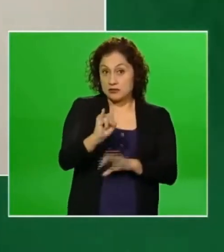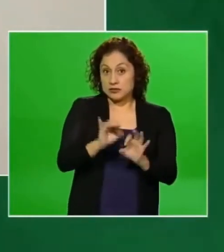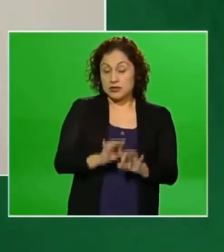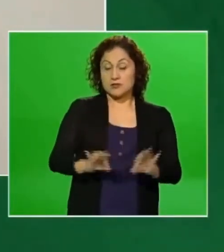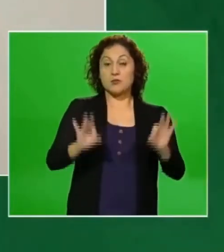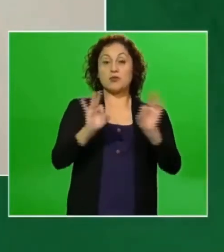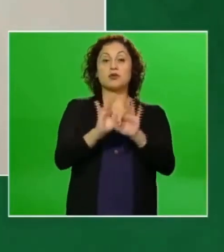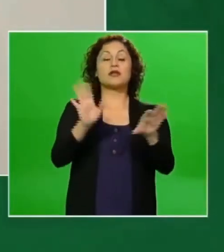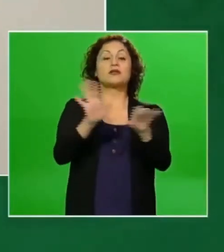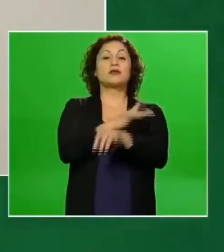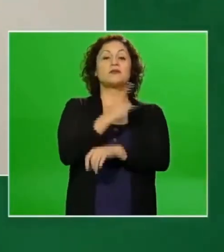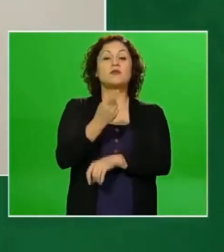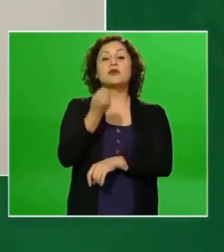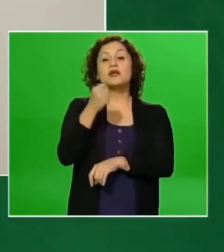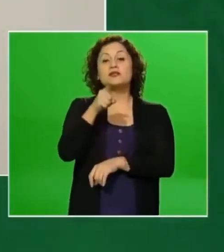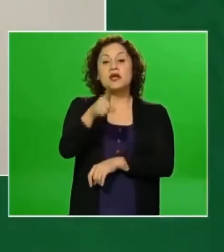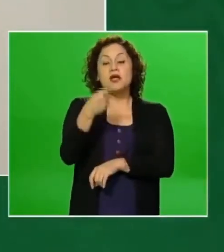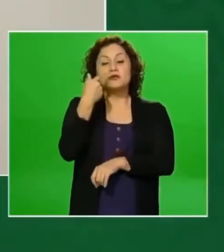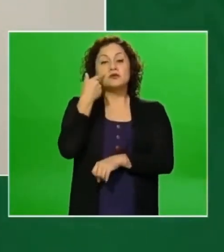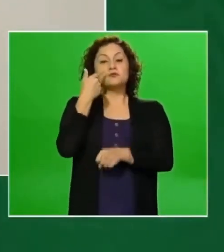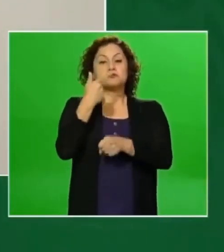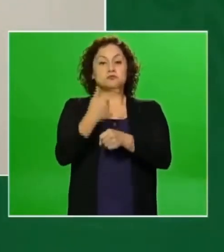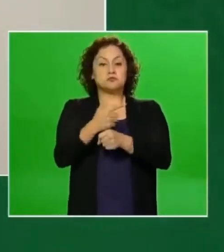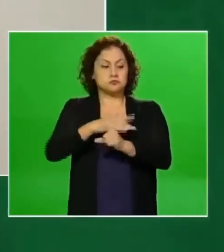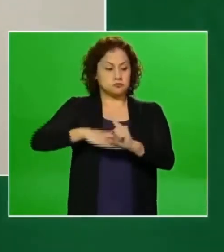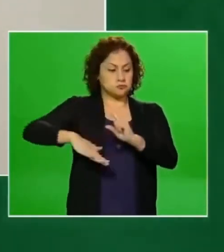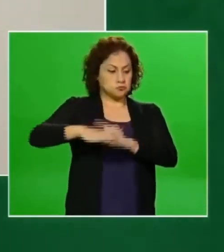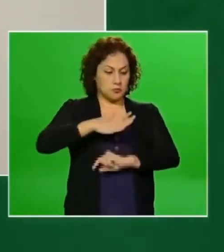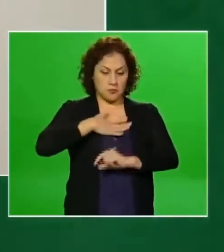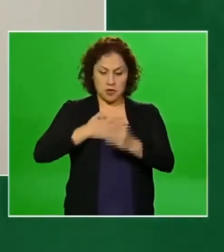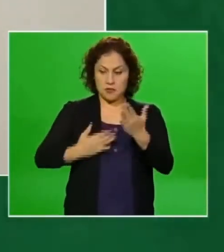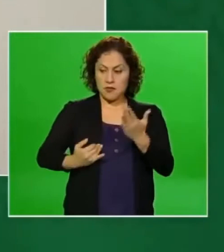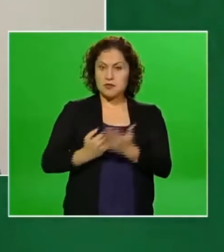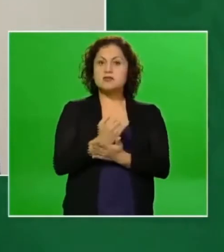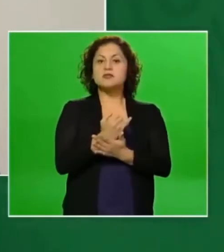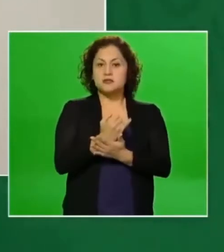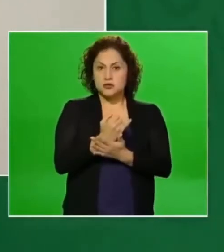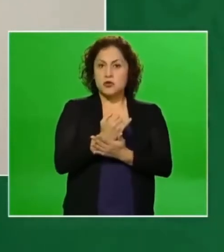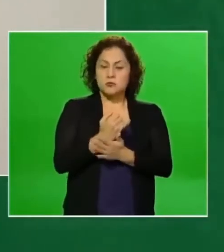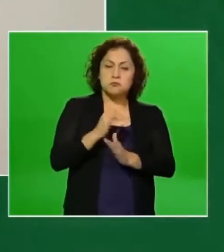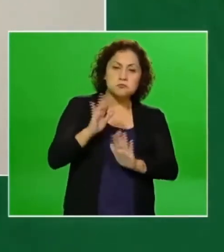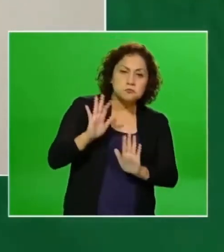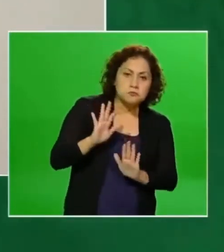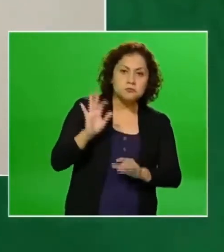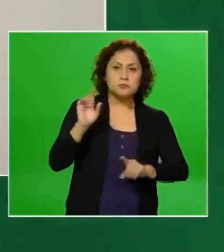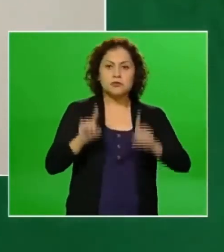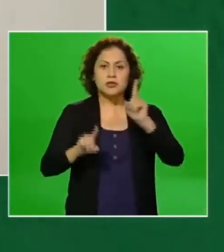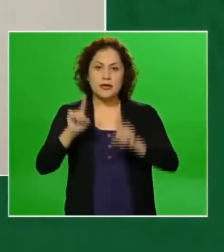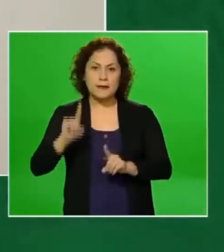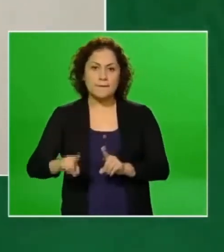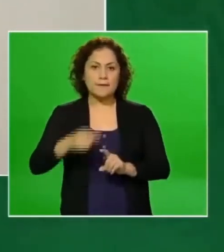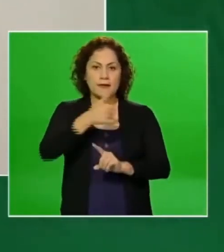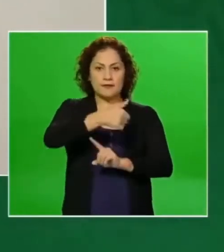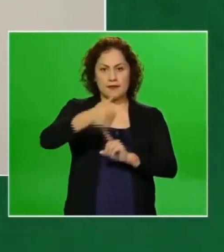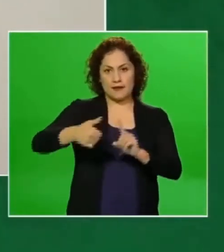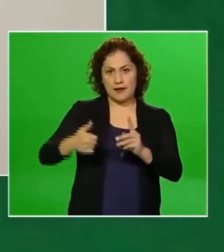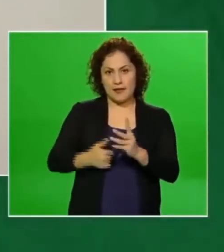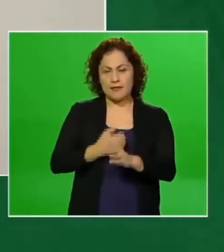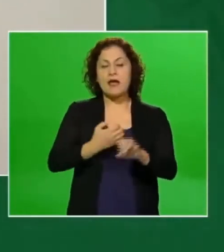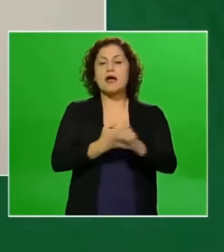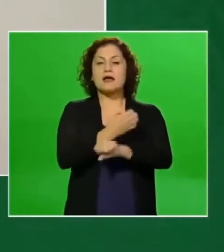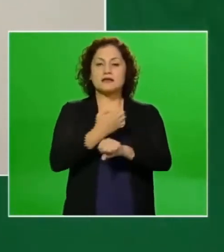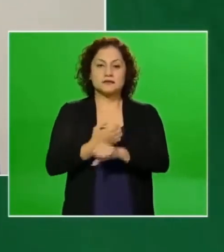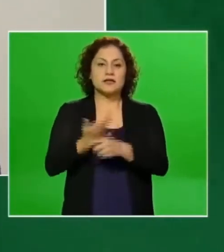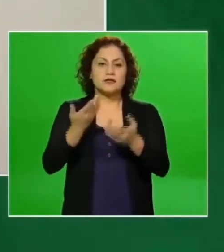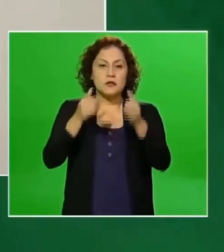han permitido subregionalizar sus acciones y obviamente poder tener a lo mejor entonces una mejor focalización de